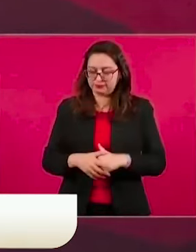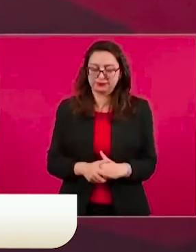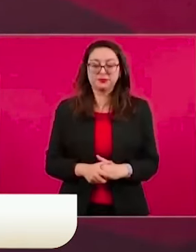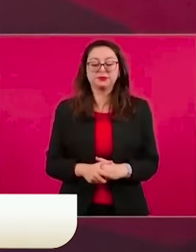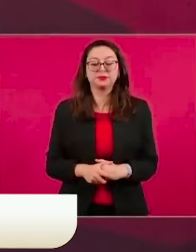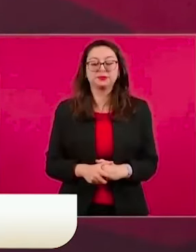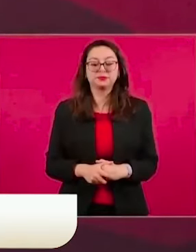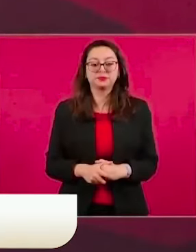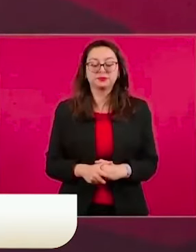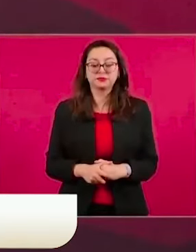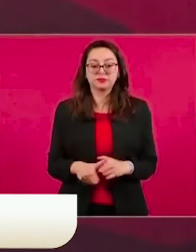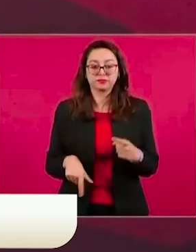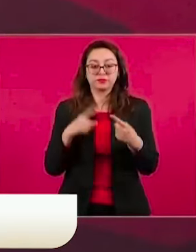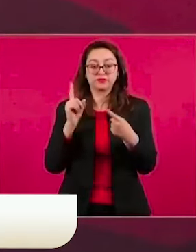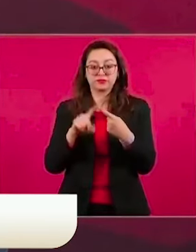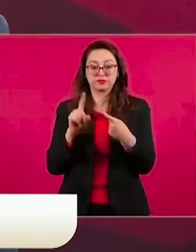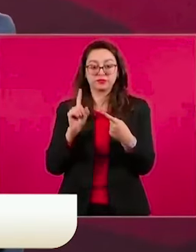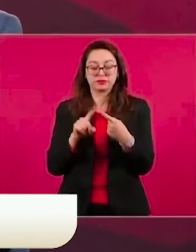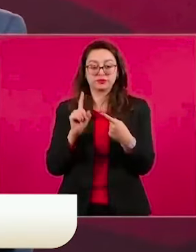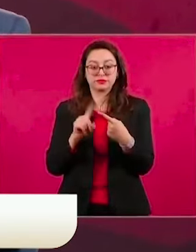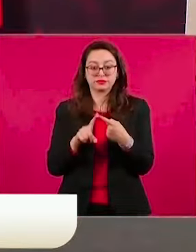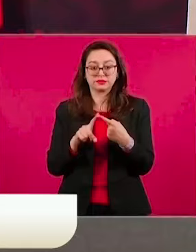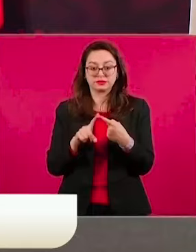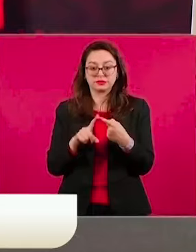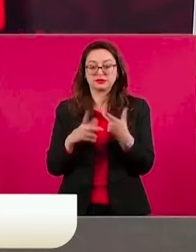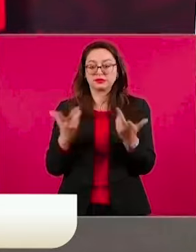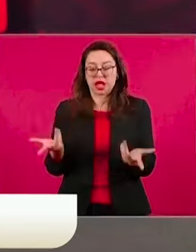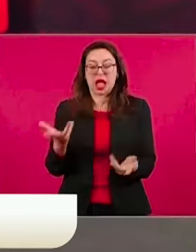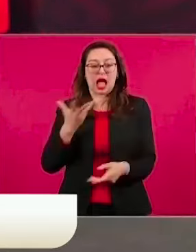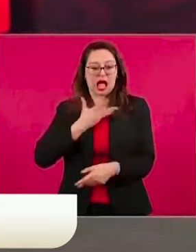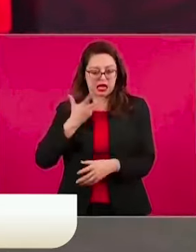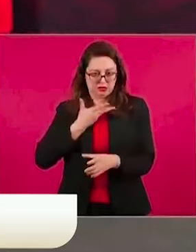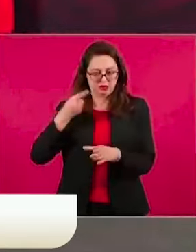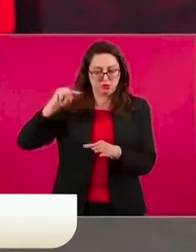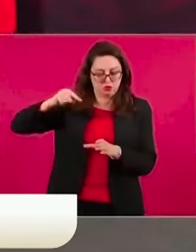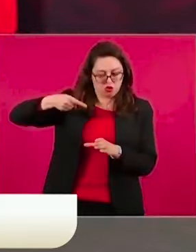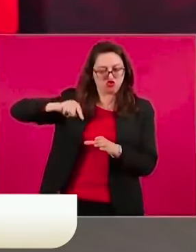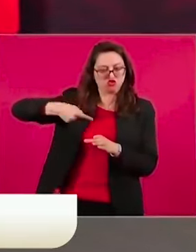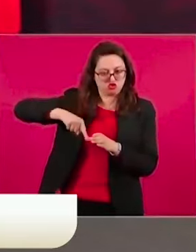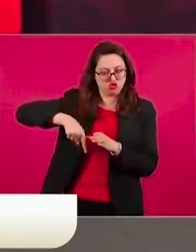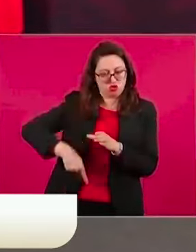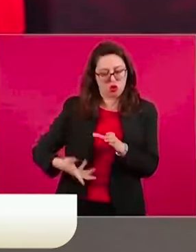están reparando equipos de pozos